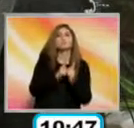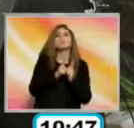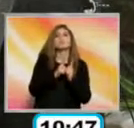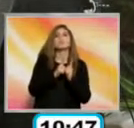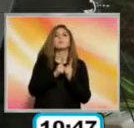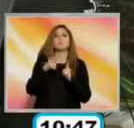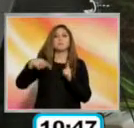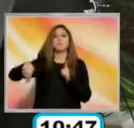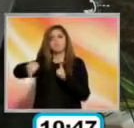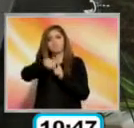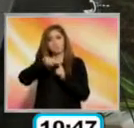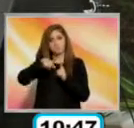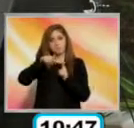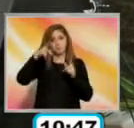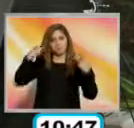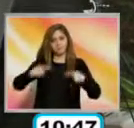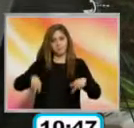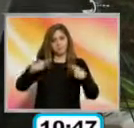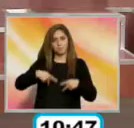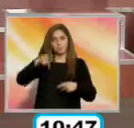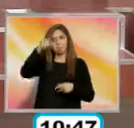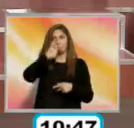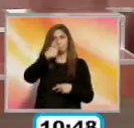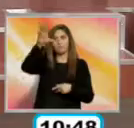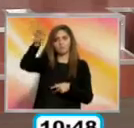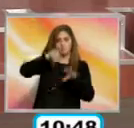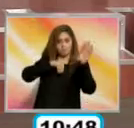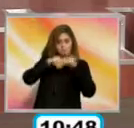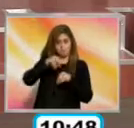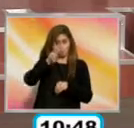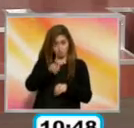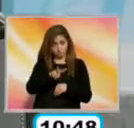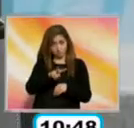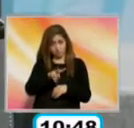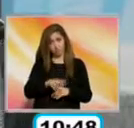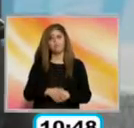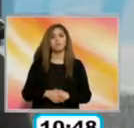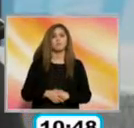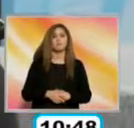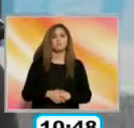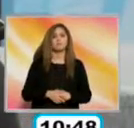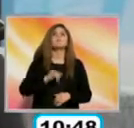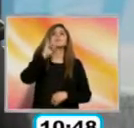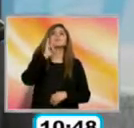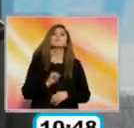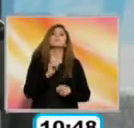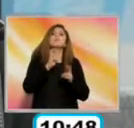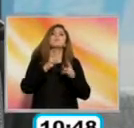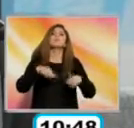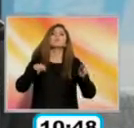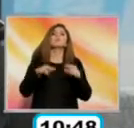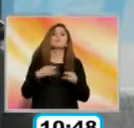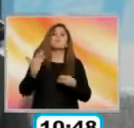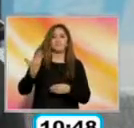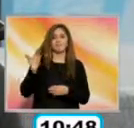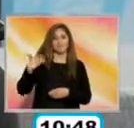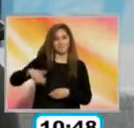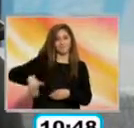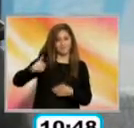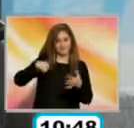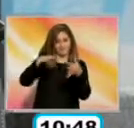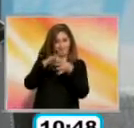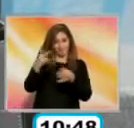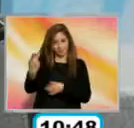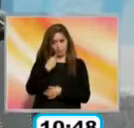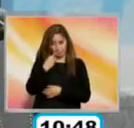grandes agrupaciones anglosajonas, ¿no? Sí, es música muy dramática. Comentábamos hace un rato que es